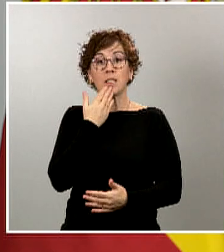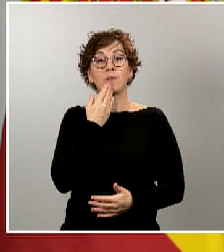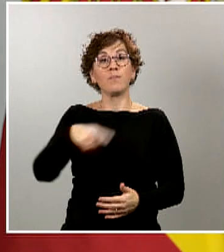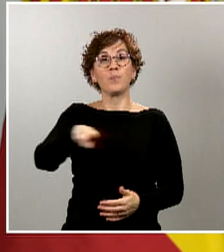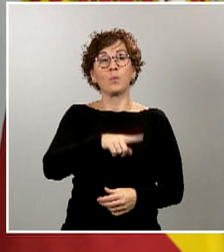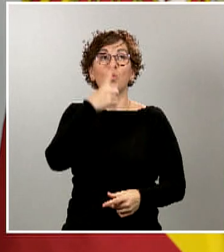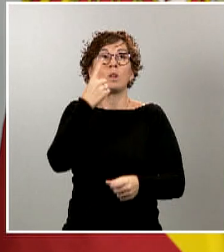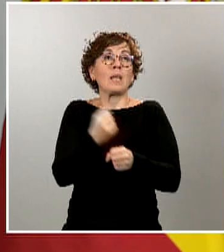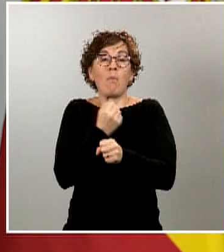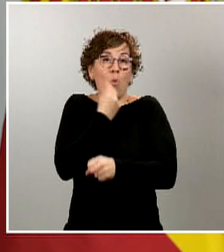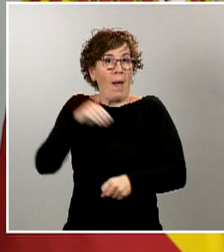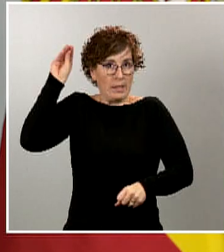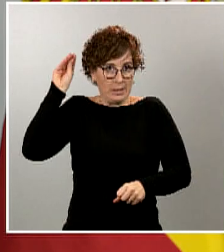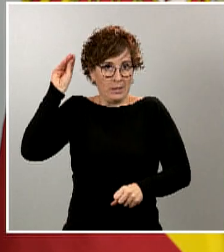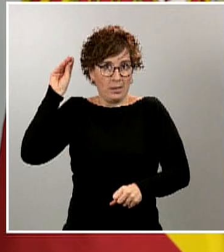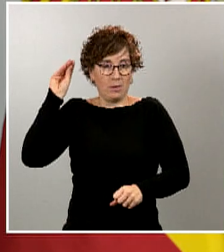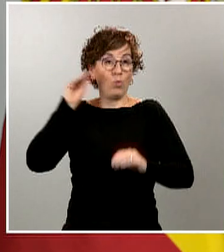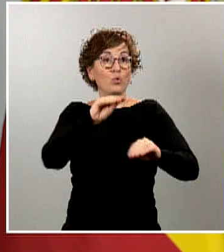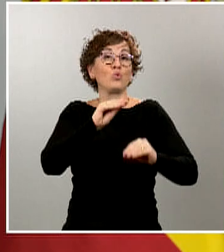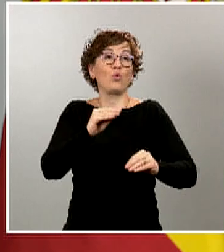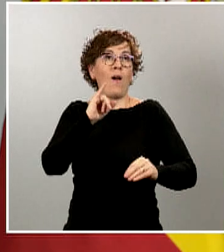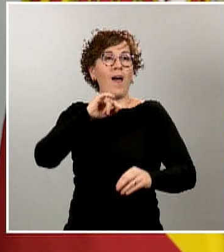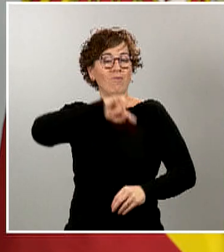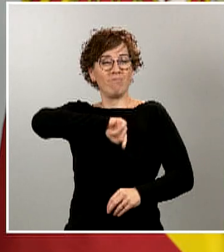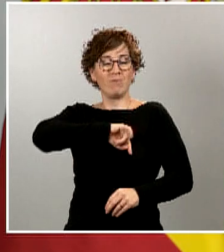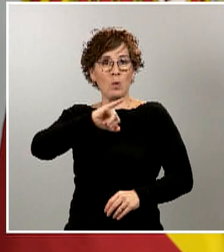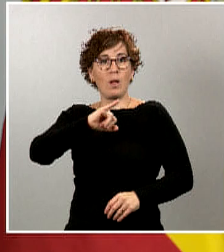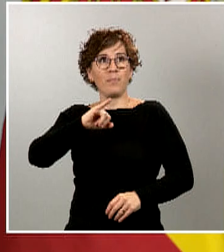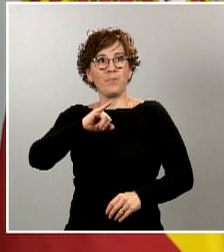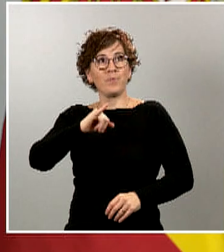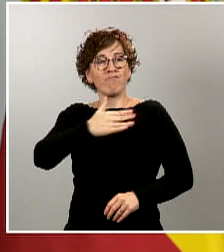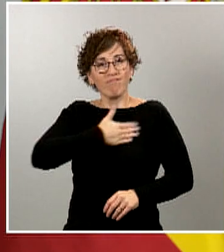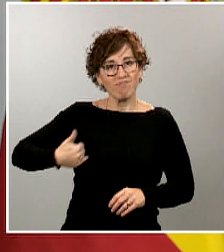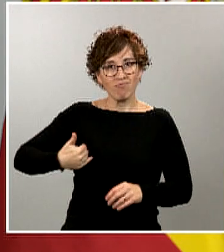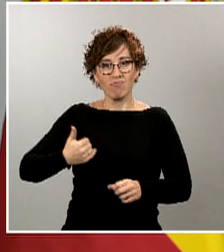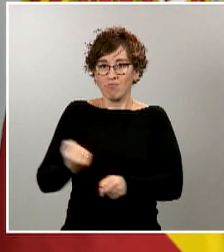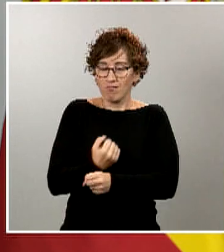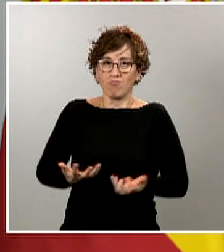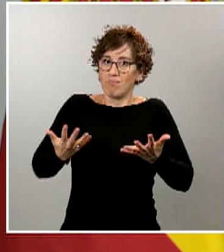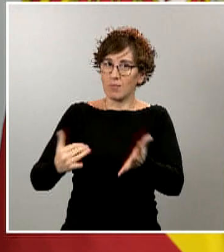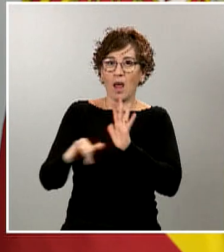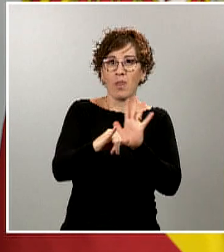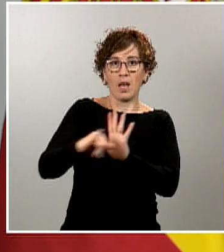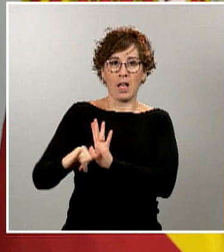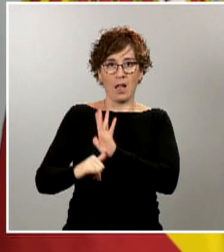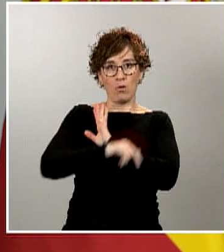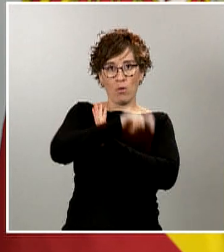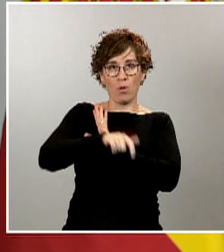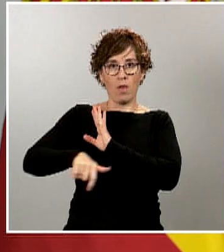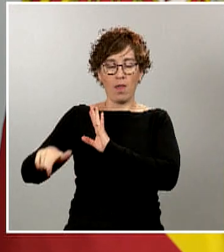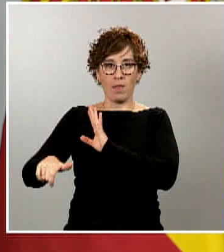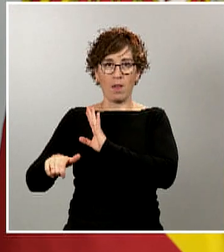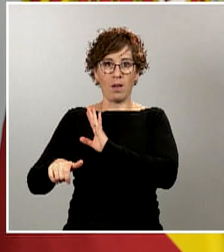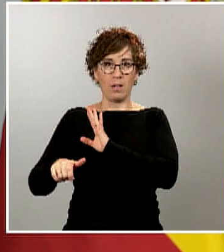voluntad de servicio, con una voluntad de proximidad a los ciudadanos, insisto, están siendo un ejemplo en otros